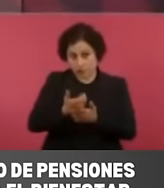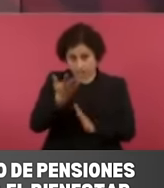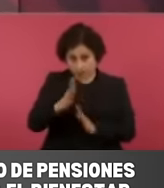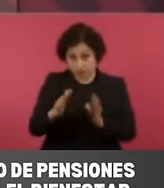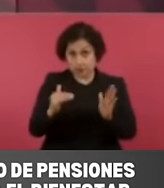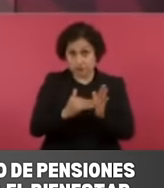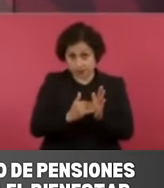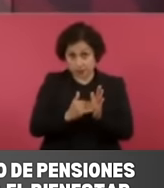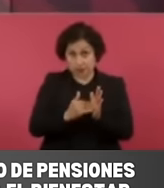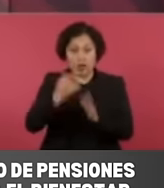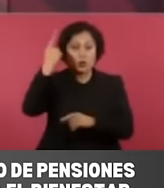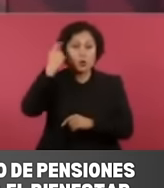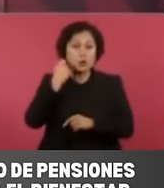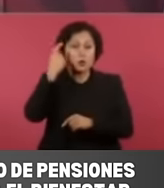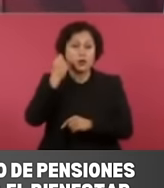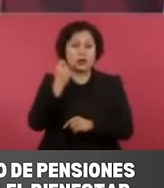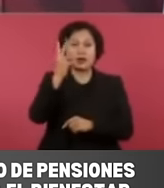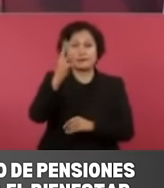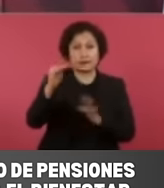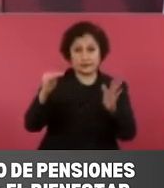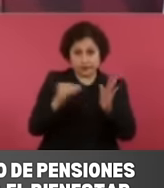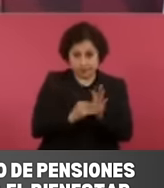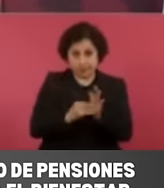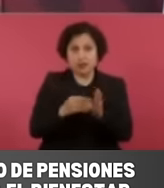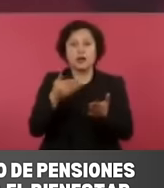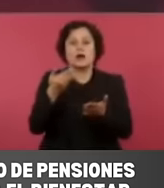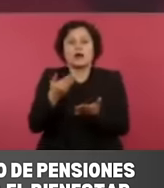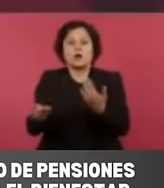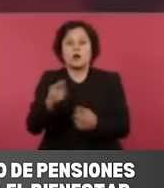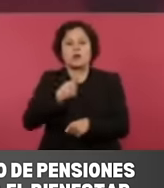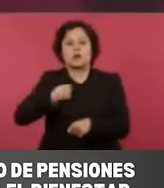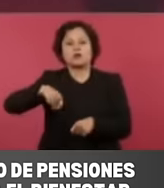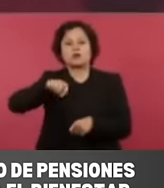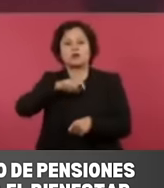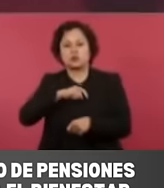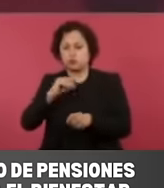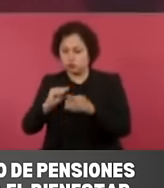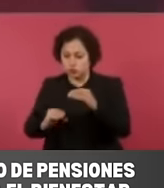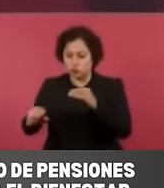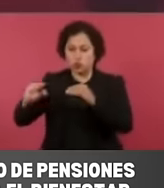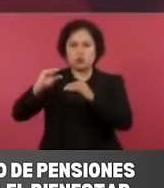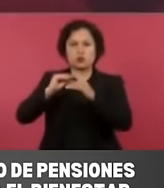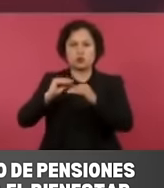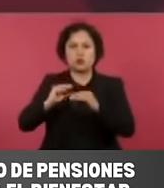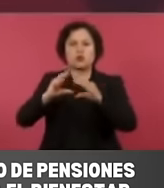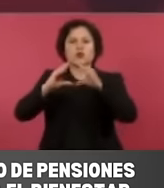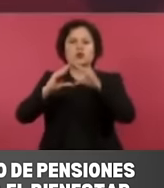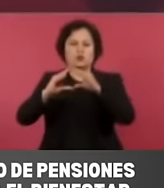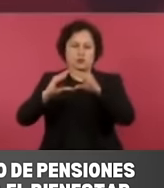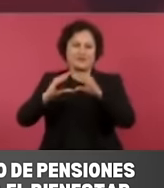ya para eso? Dos cosas